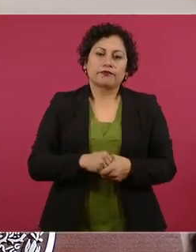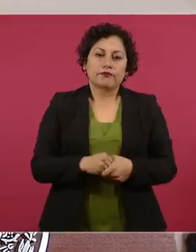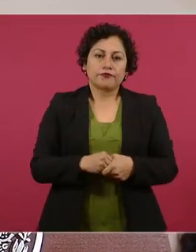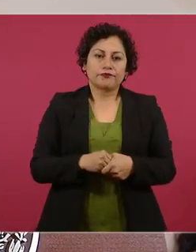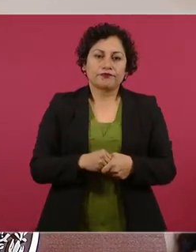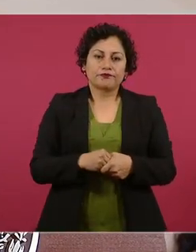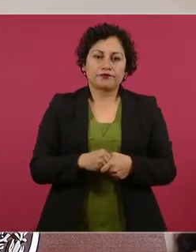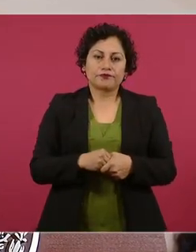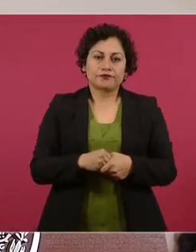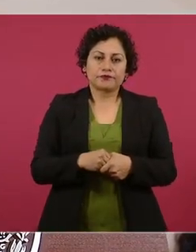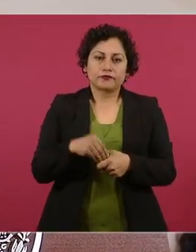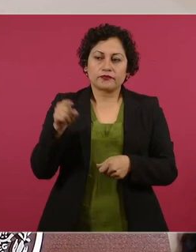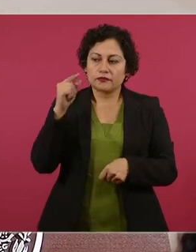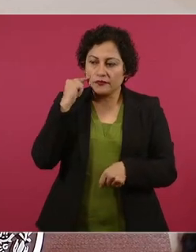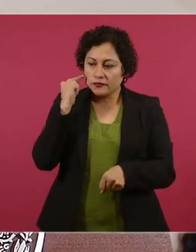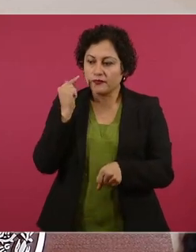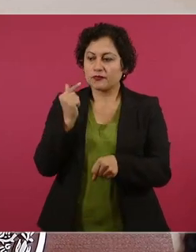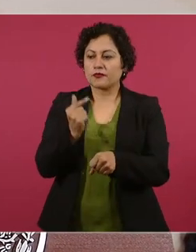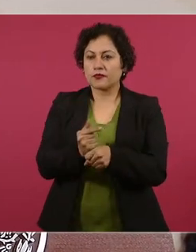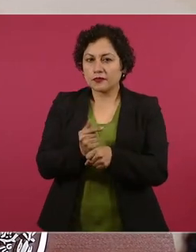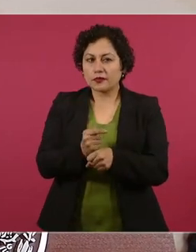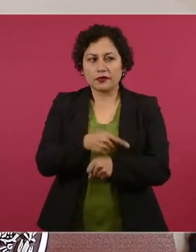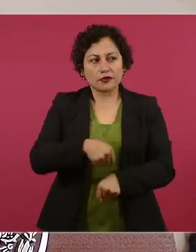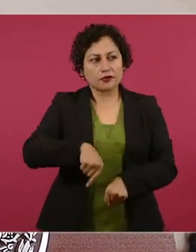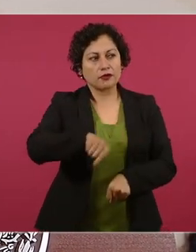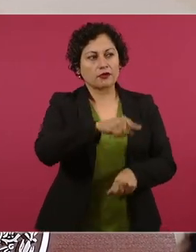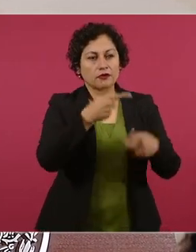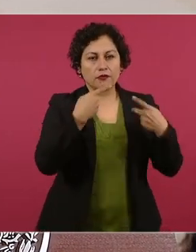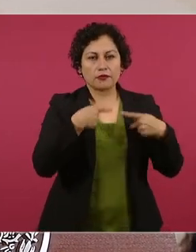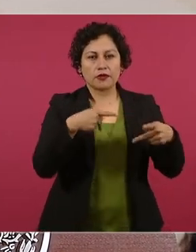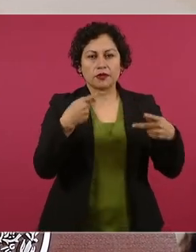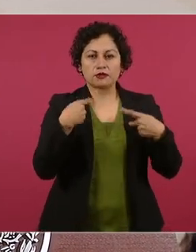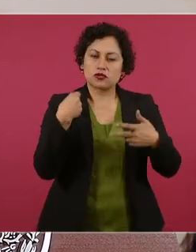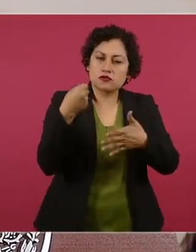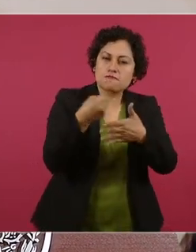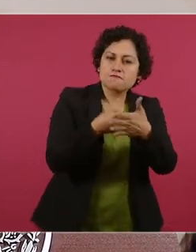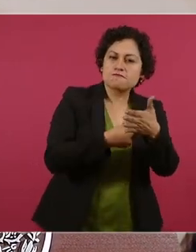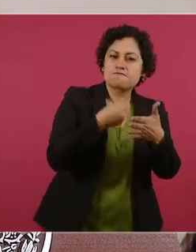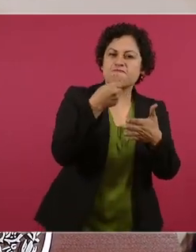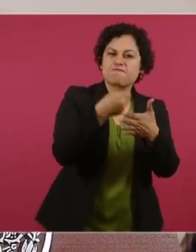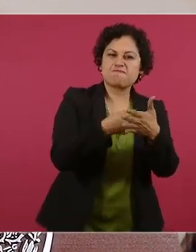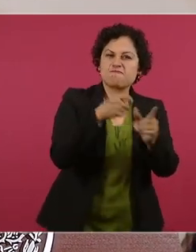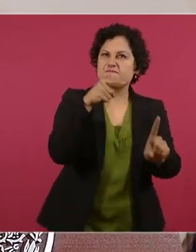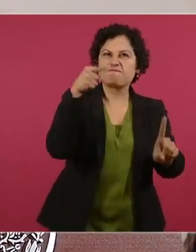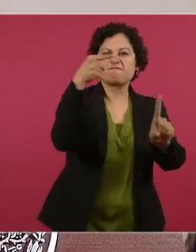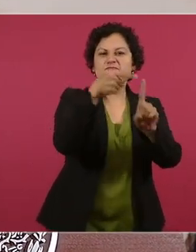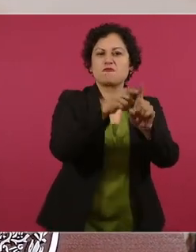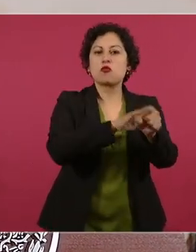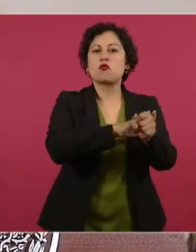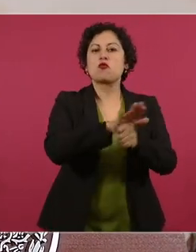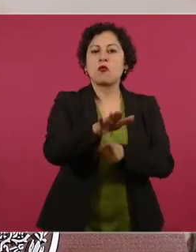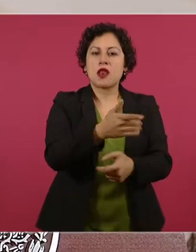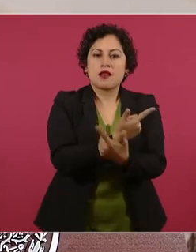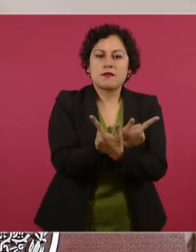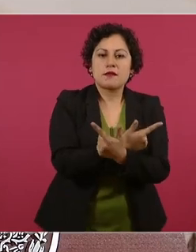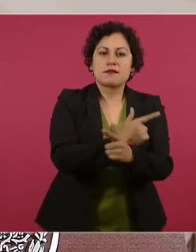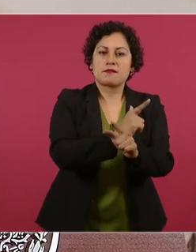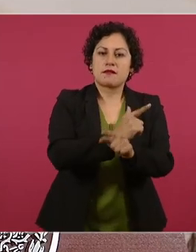por lo que luchan los pueblos, ¿no? Por la justicia, por la democracia, por la libertad, la